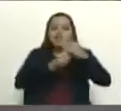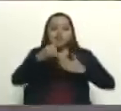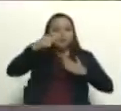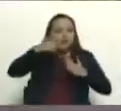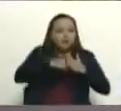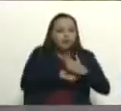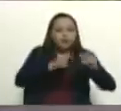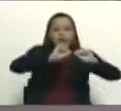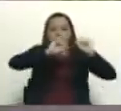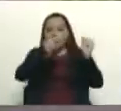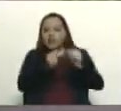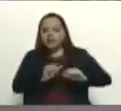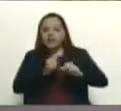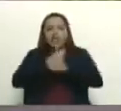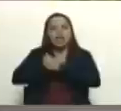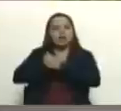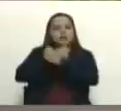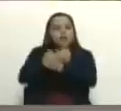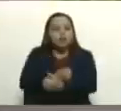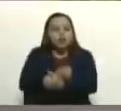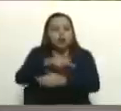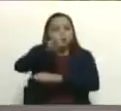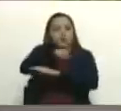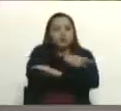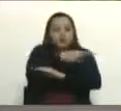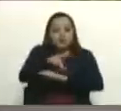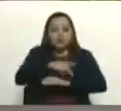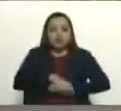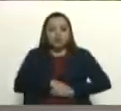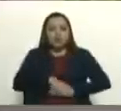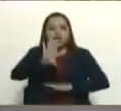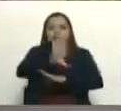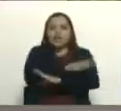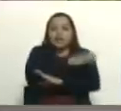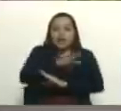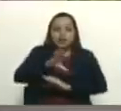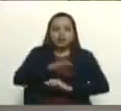el arte, el amor, la poesía, el canto,